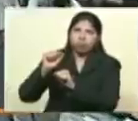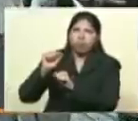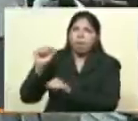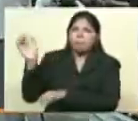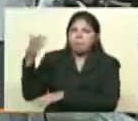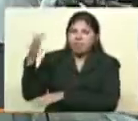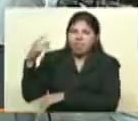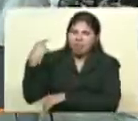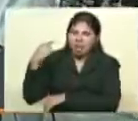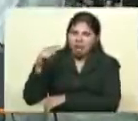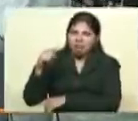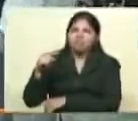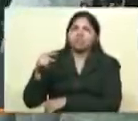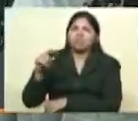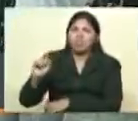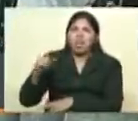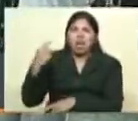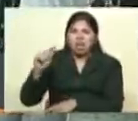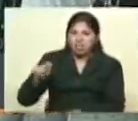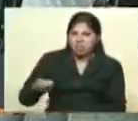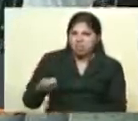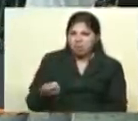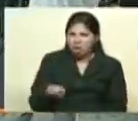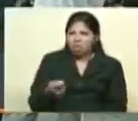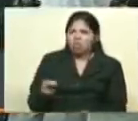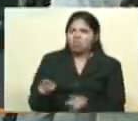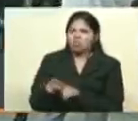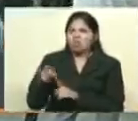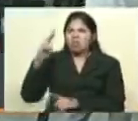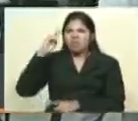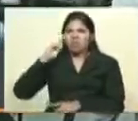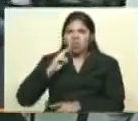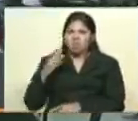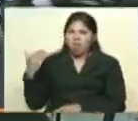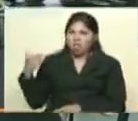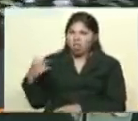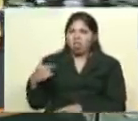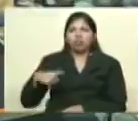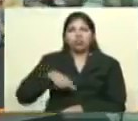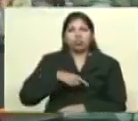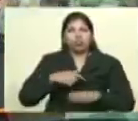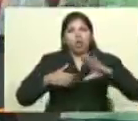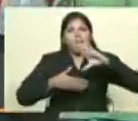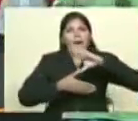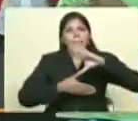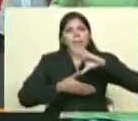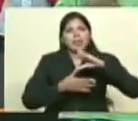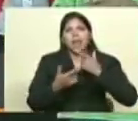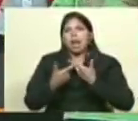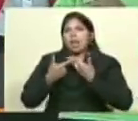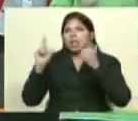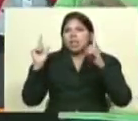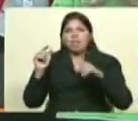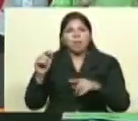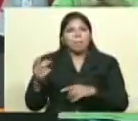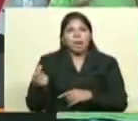y decimos, América libre del imperialismo, América libre de dominación